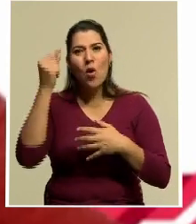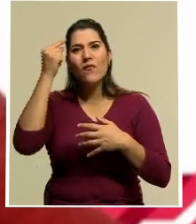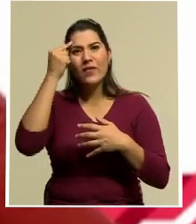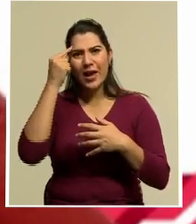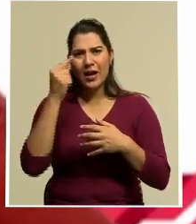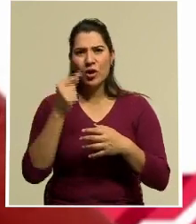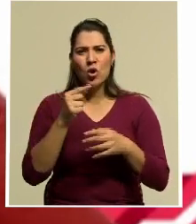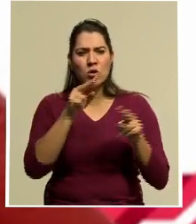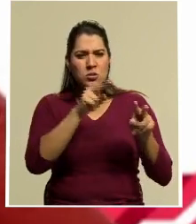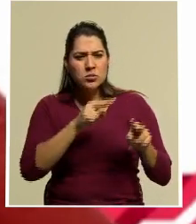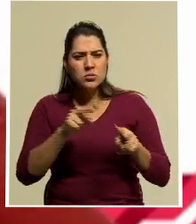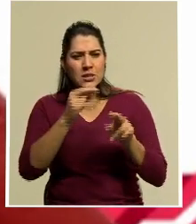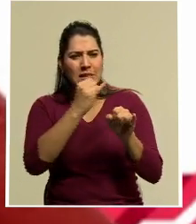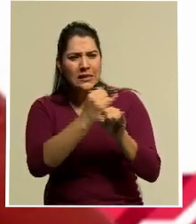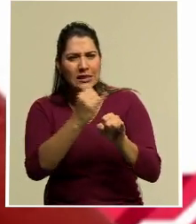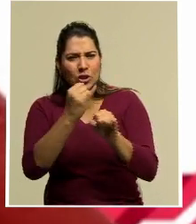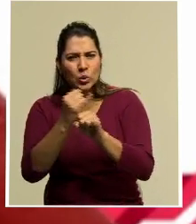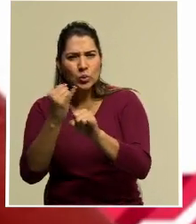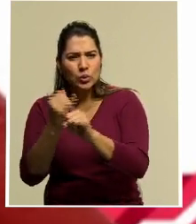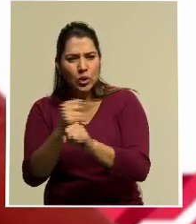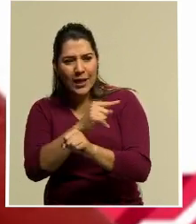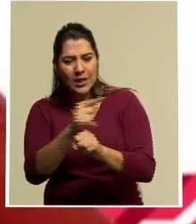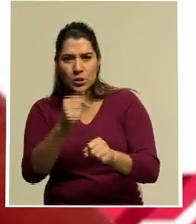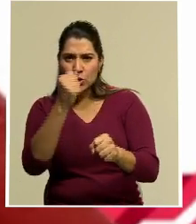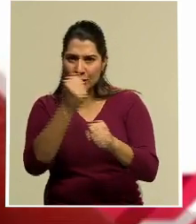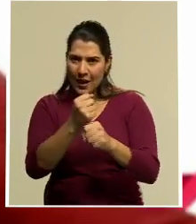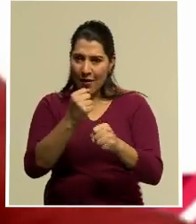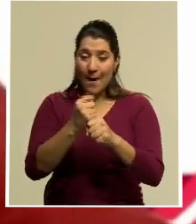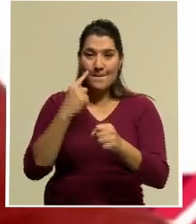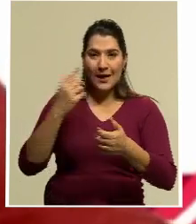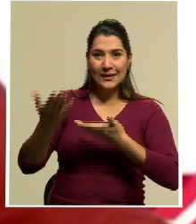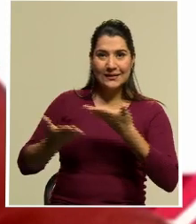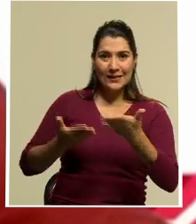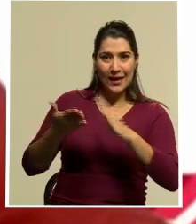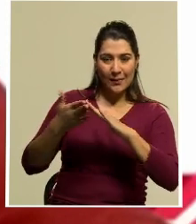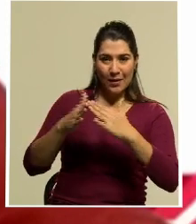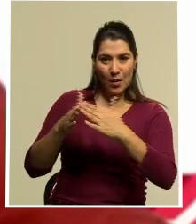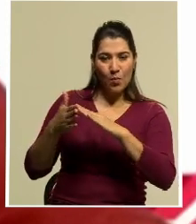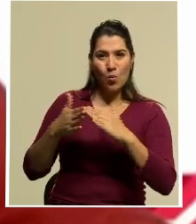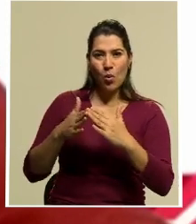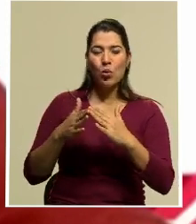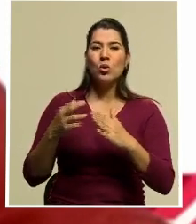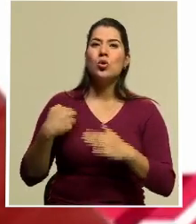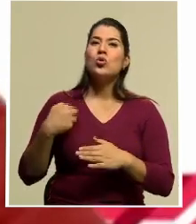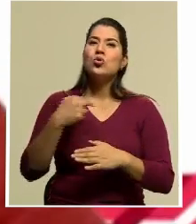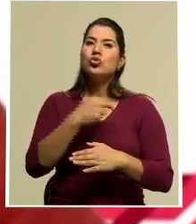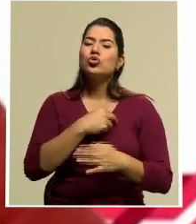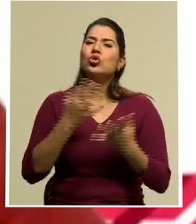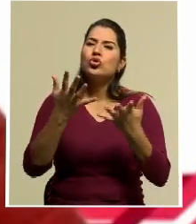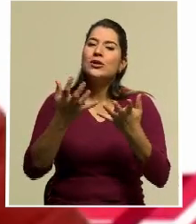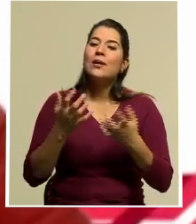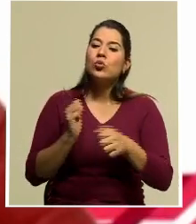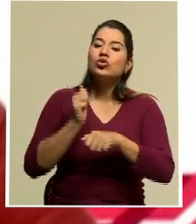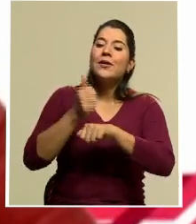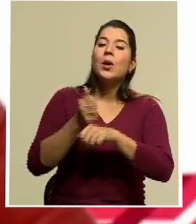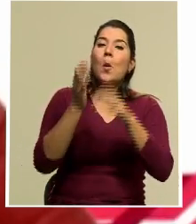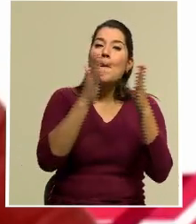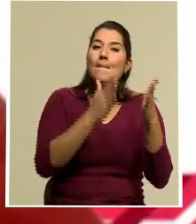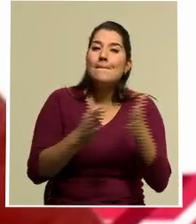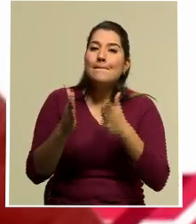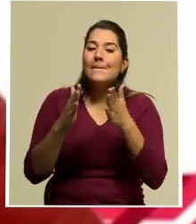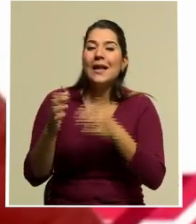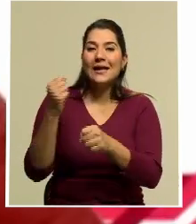instituciones a trabajar al servicio de los ciudadanos, que pongamos una hoja de ruta clara para